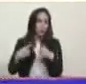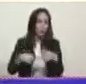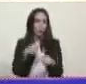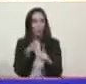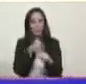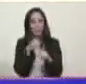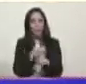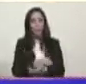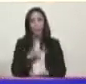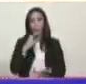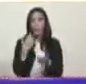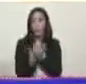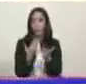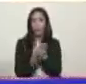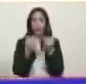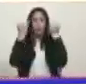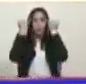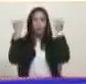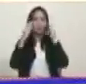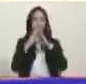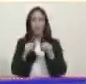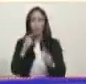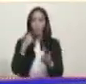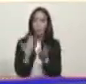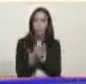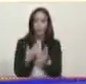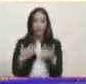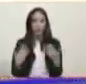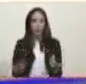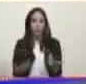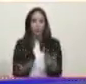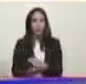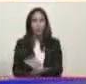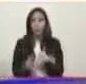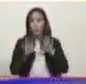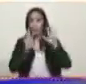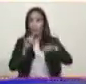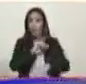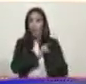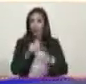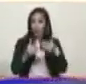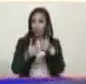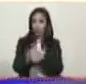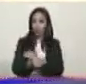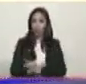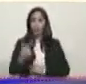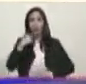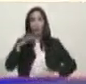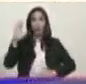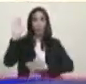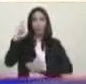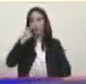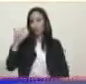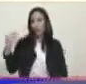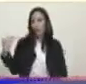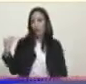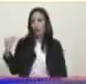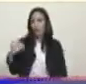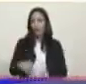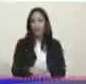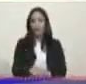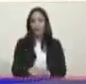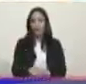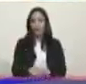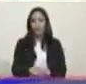hemos propuesto, de acuerdo a las instrucciones que usted nos dio, a partir del 10 de enero, el día de su juramentación, para este segundo periodo